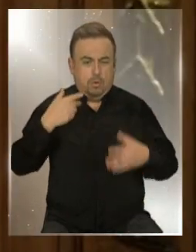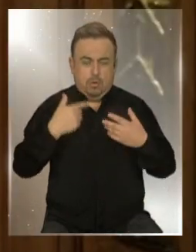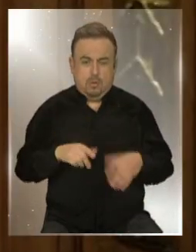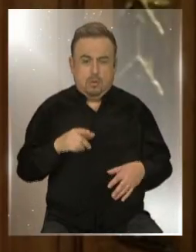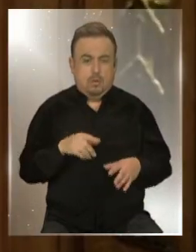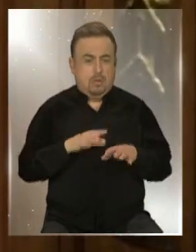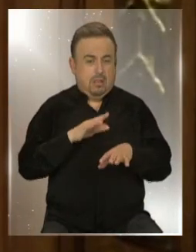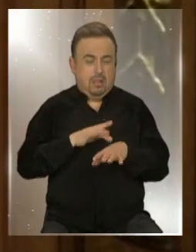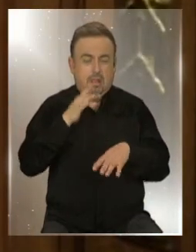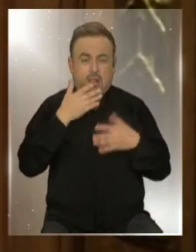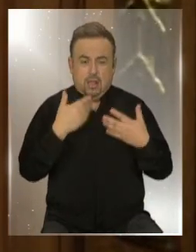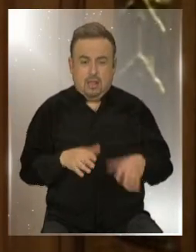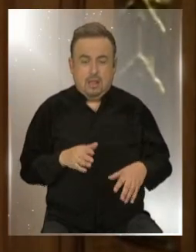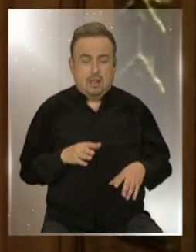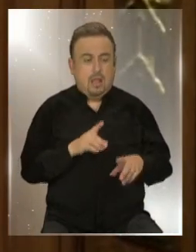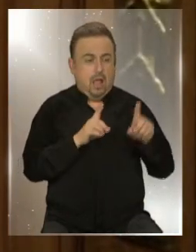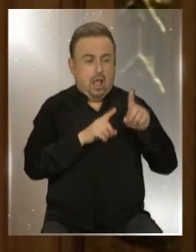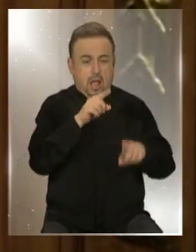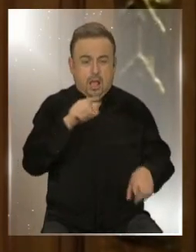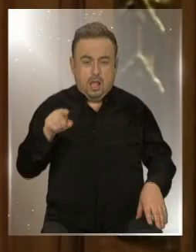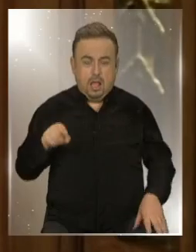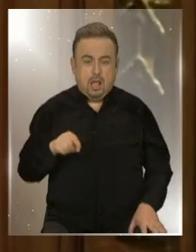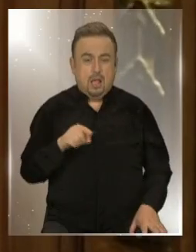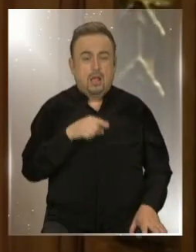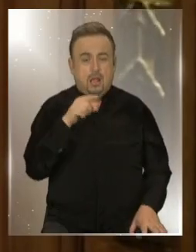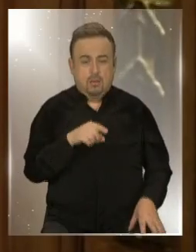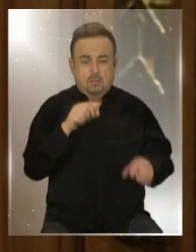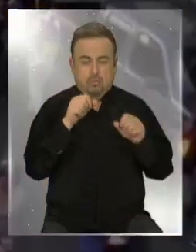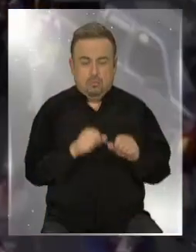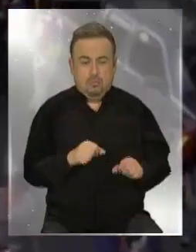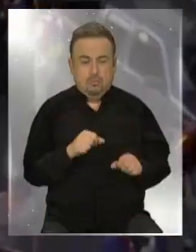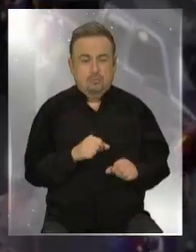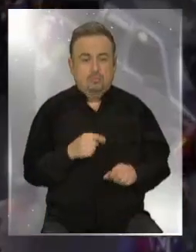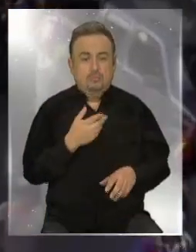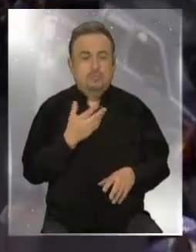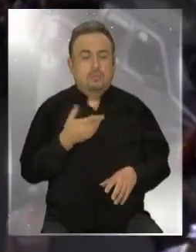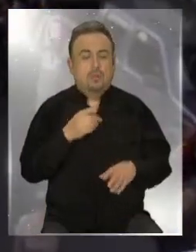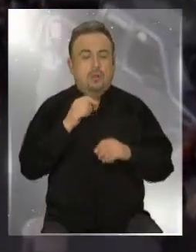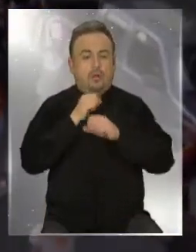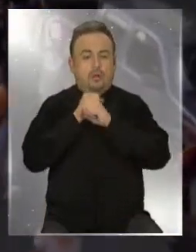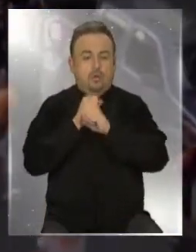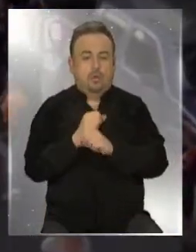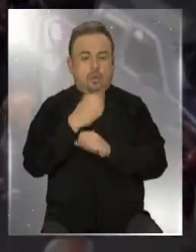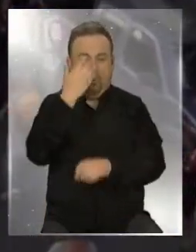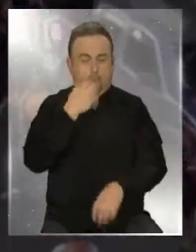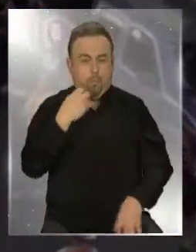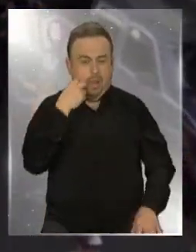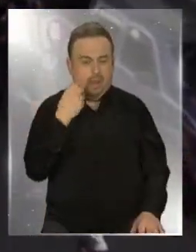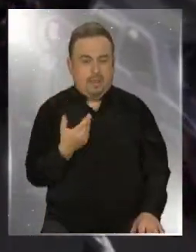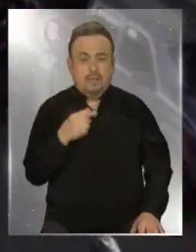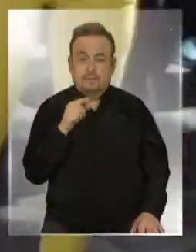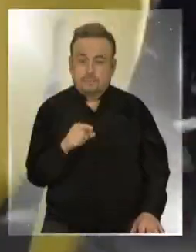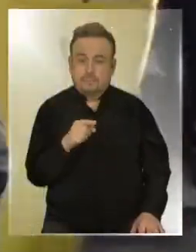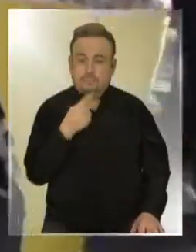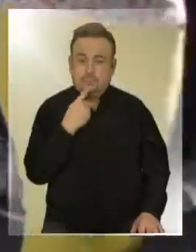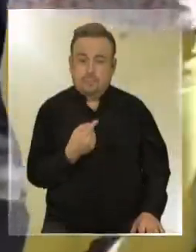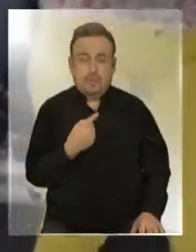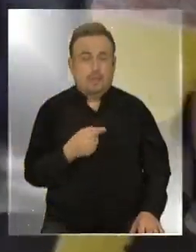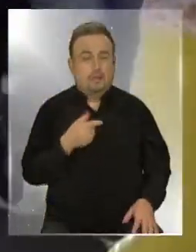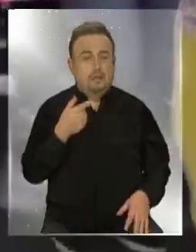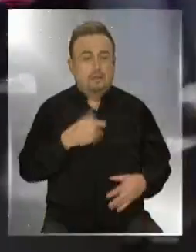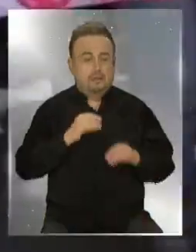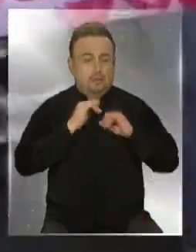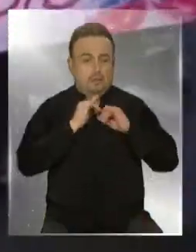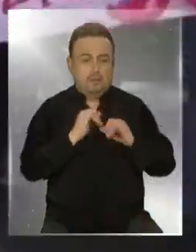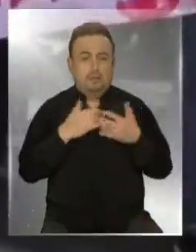tan graves que en ciertos casos constituyen crímenes contra la humanidad. Ese ha sido el tajante balance